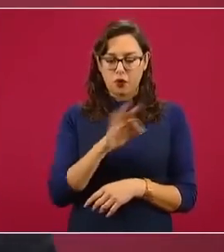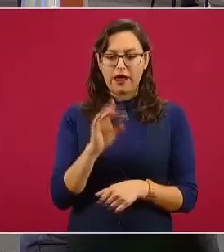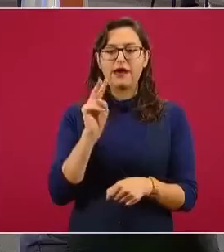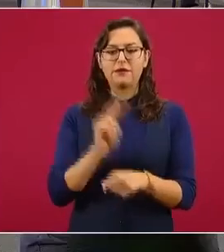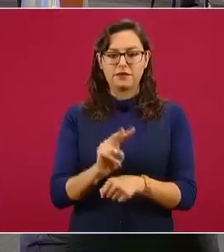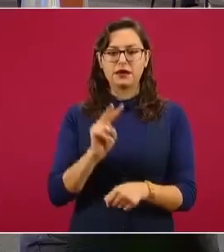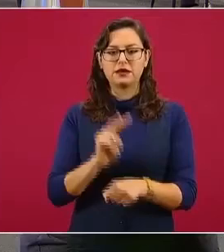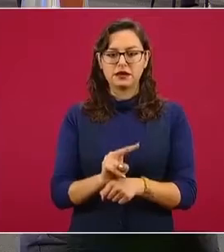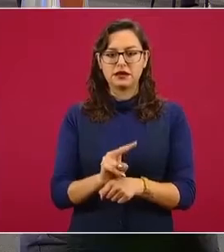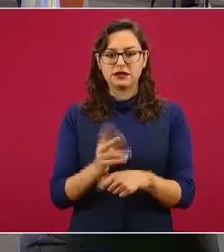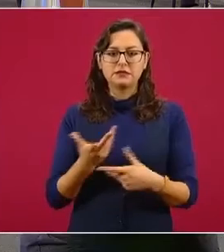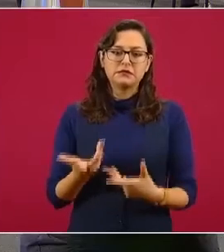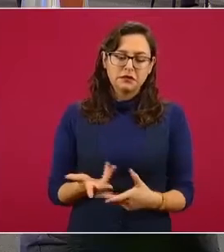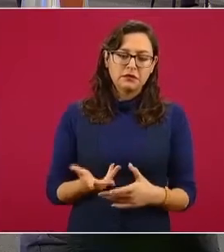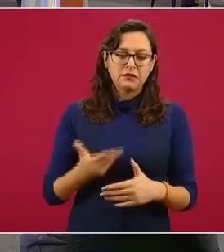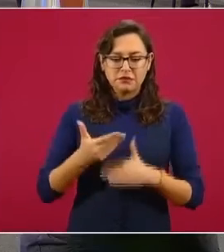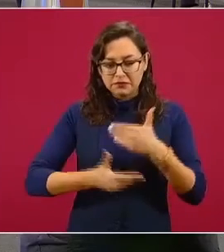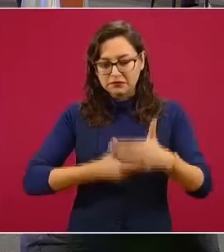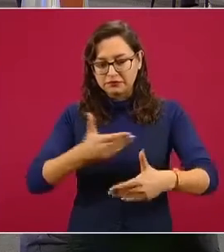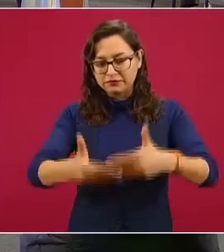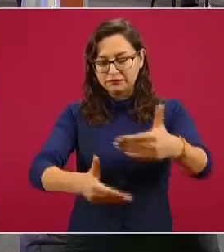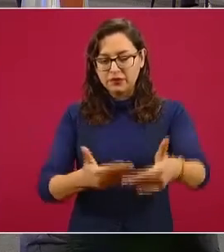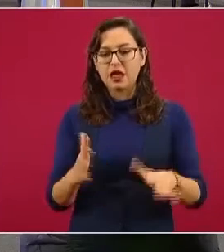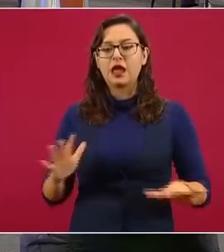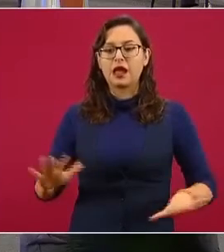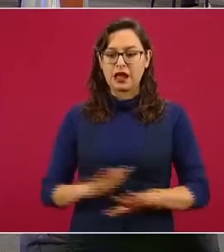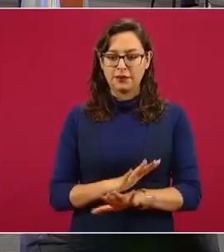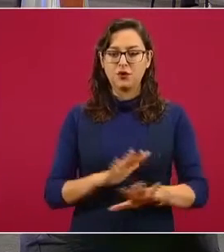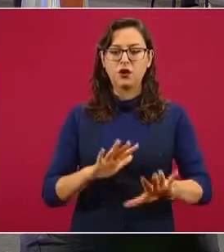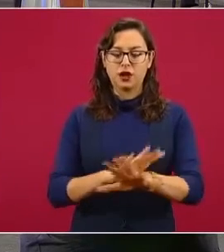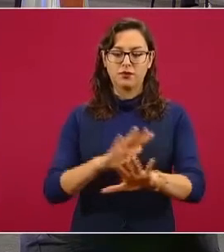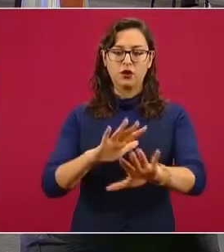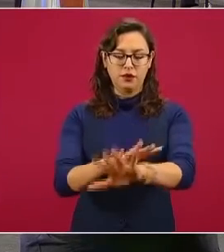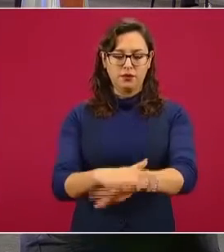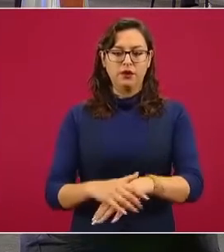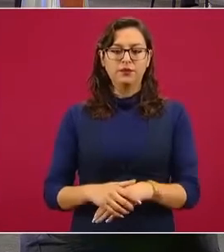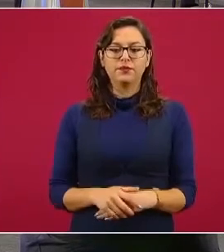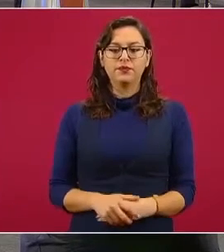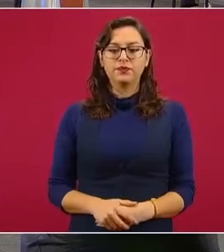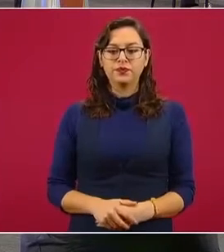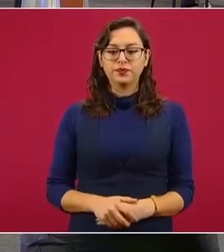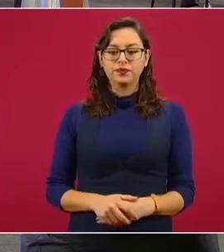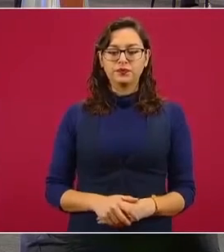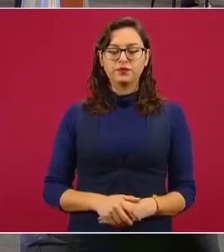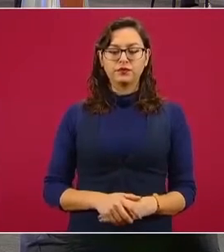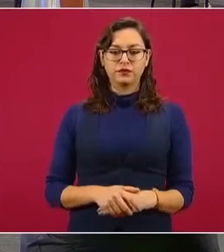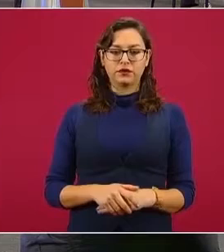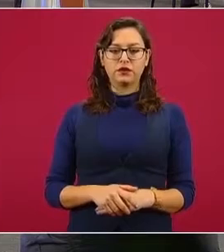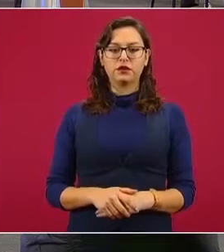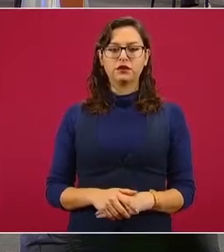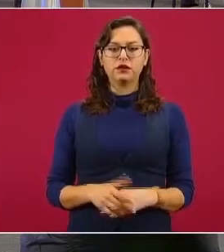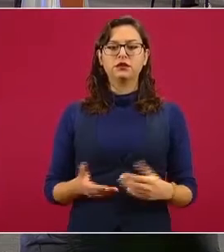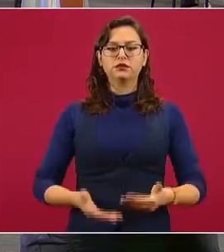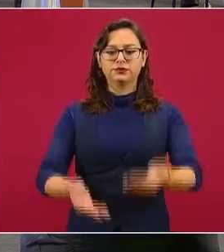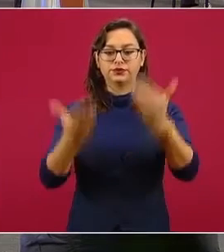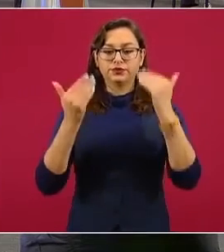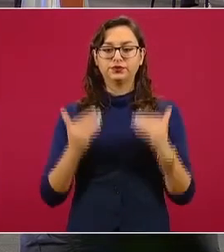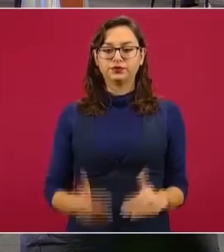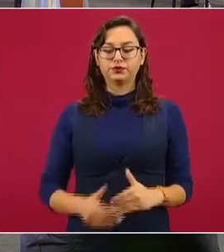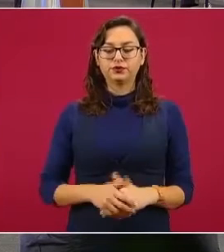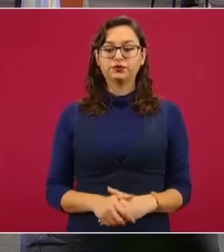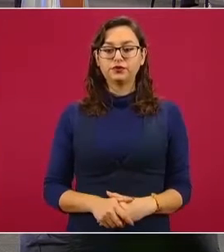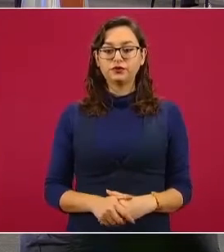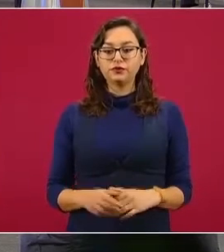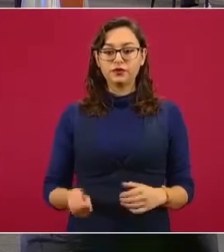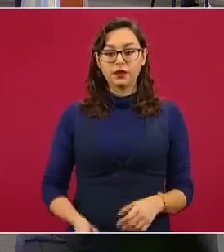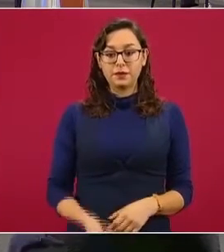monitorear el cambio con respecto al tiempo en el curso de la epidemia. La siguiente, por favor. Y esto es la primera